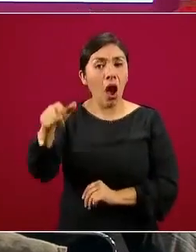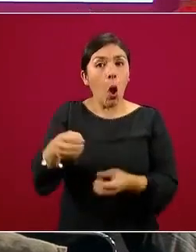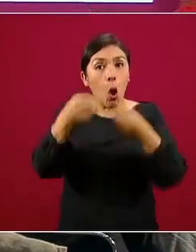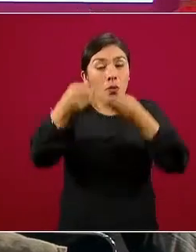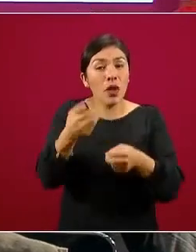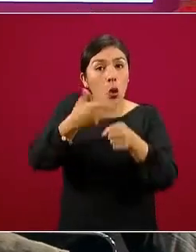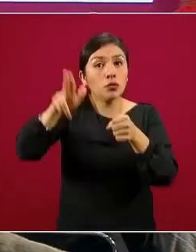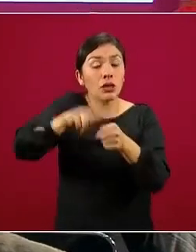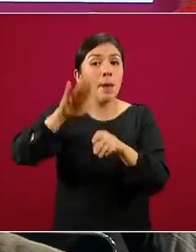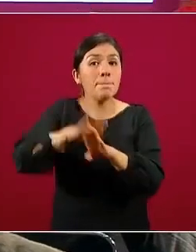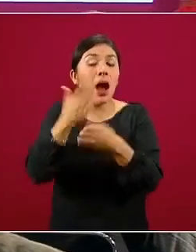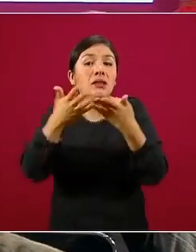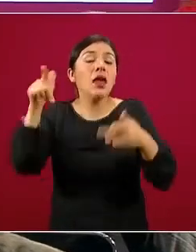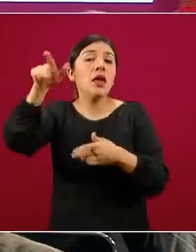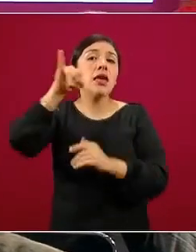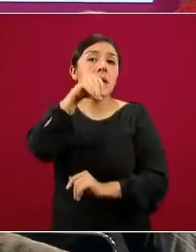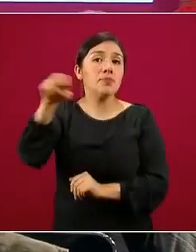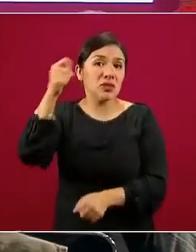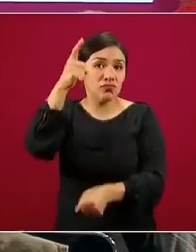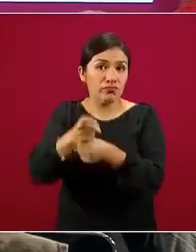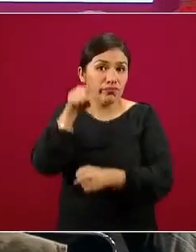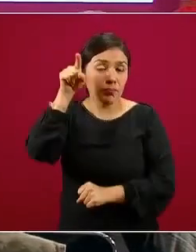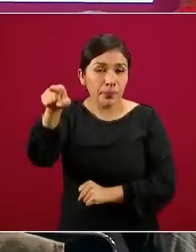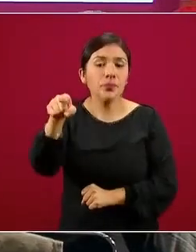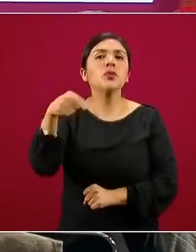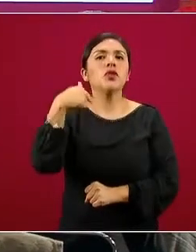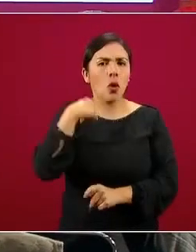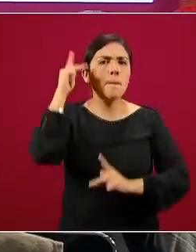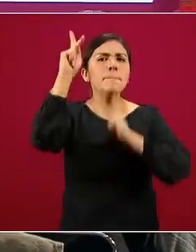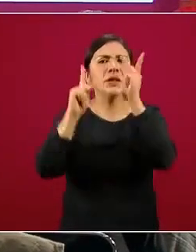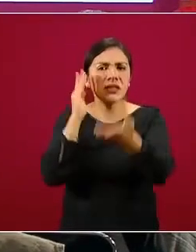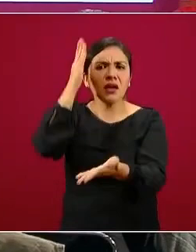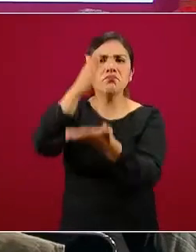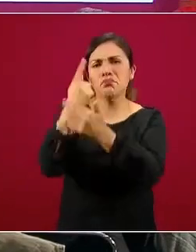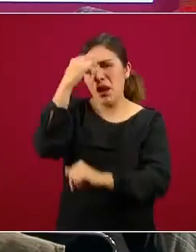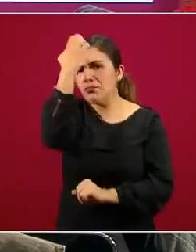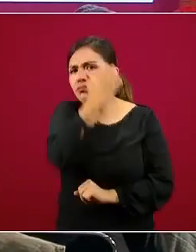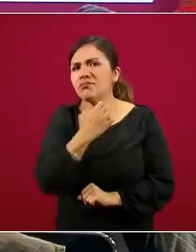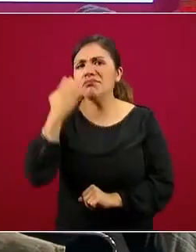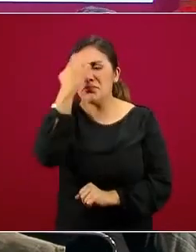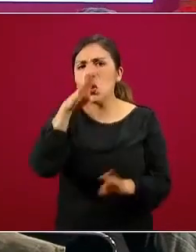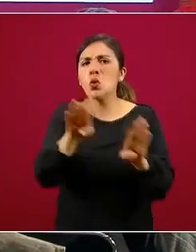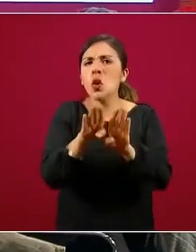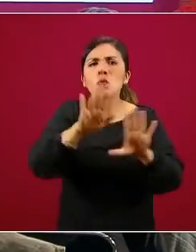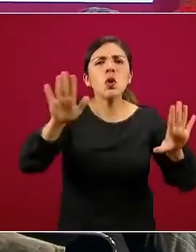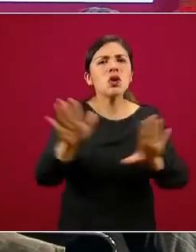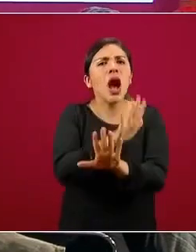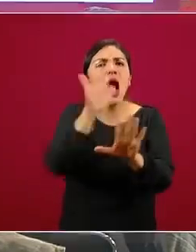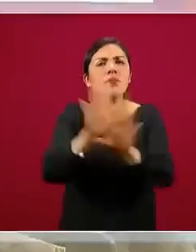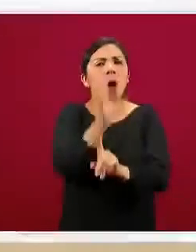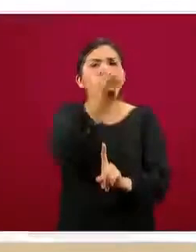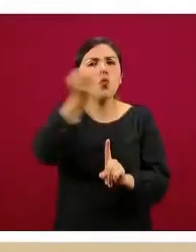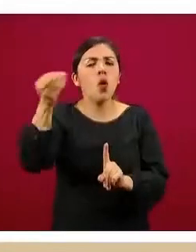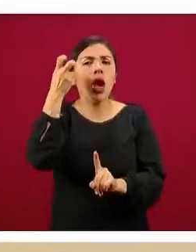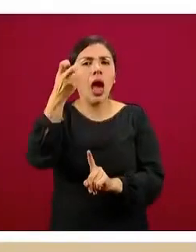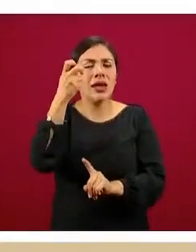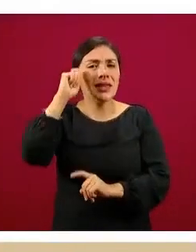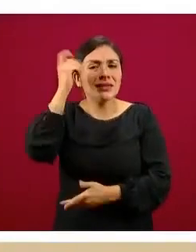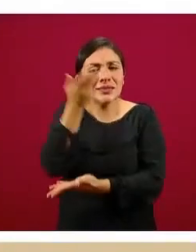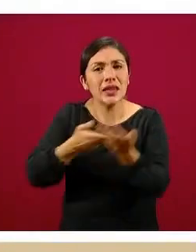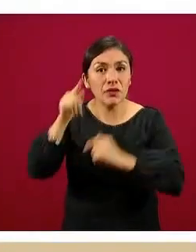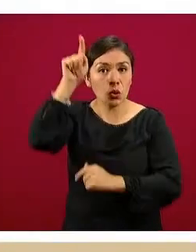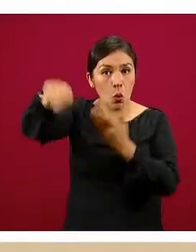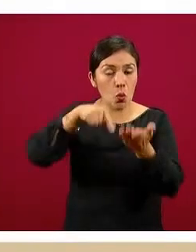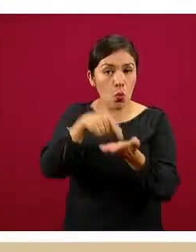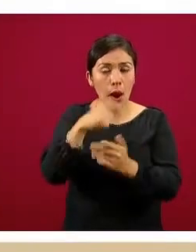más grande la tiene el seguro social y le hicimos una visita de inspección para una reordenación de nuestros servicios